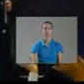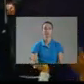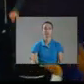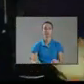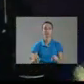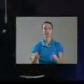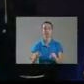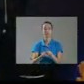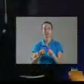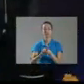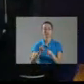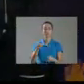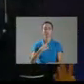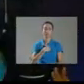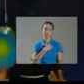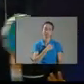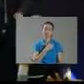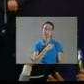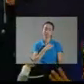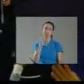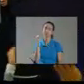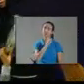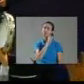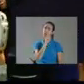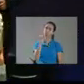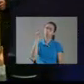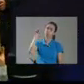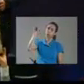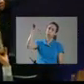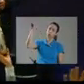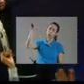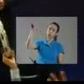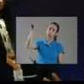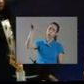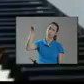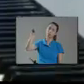así quiero cantarle a Él.